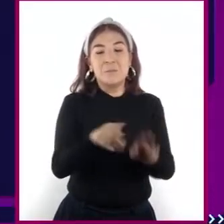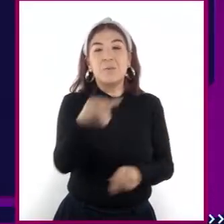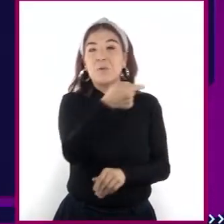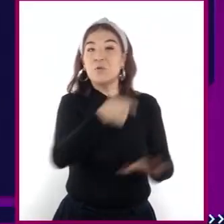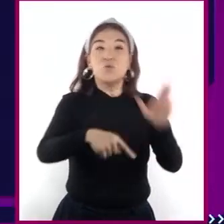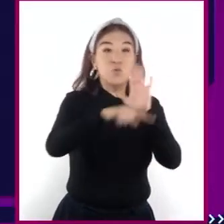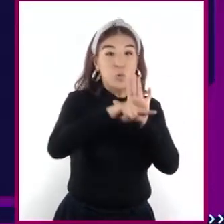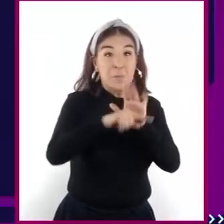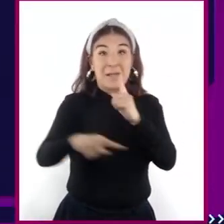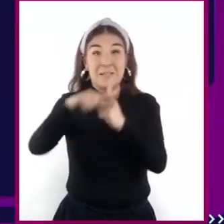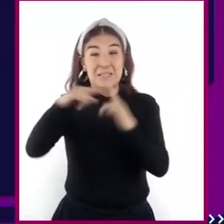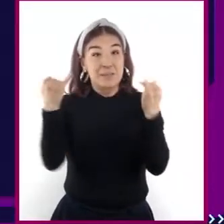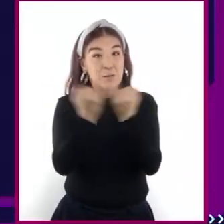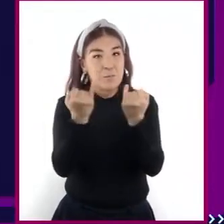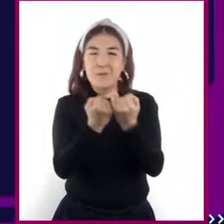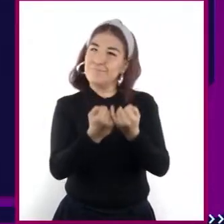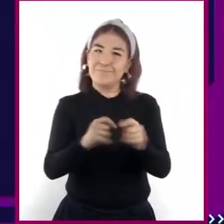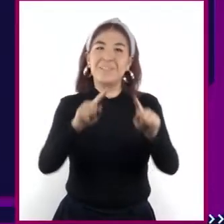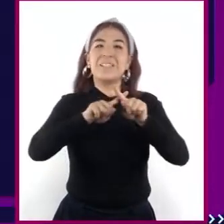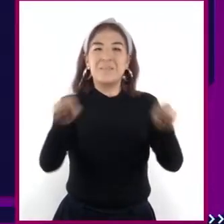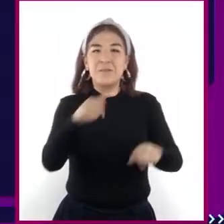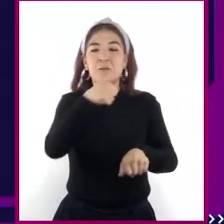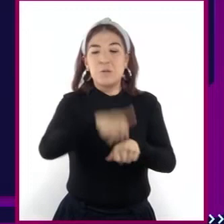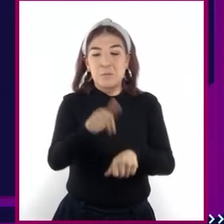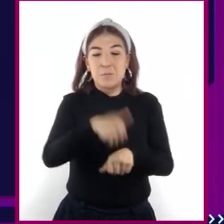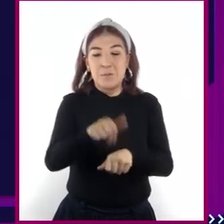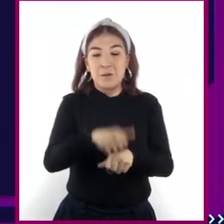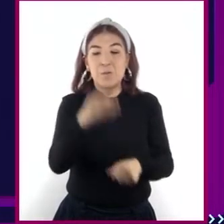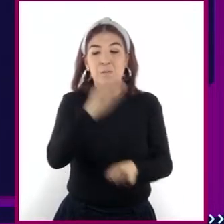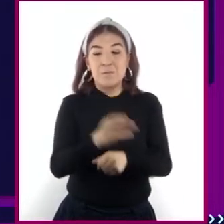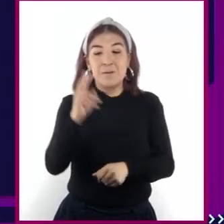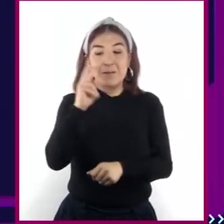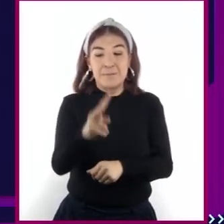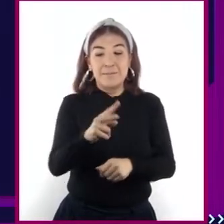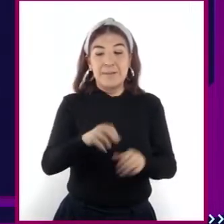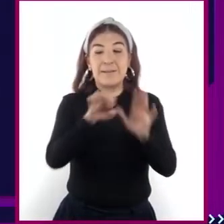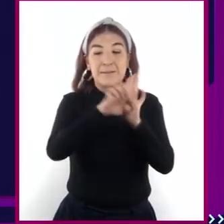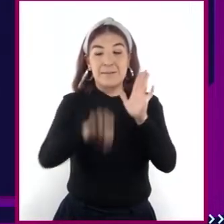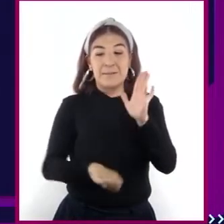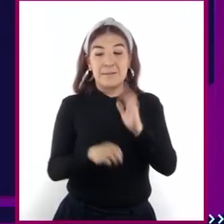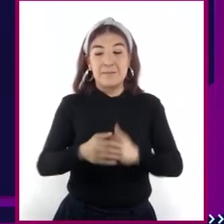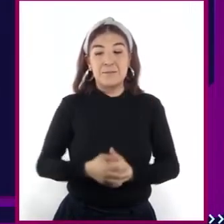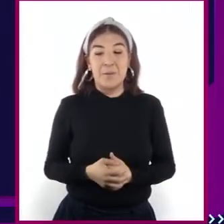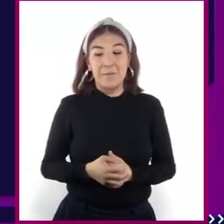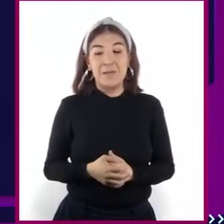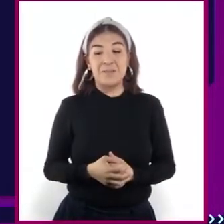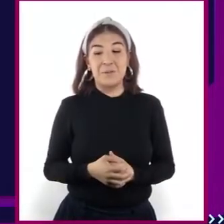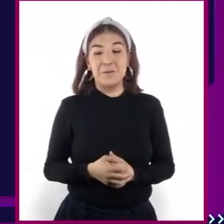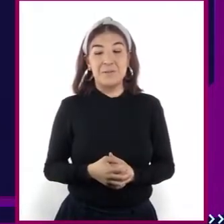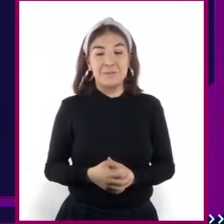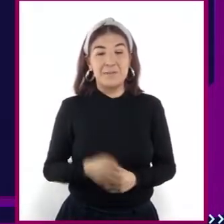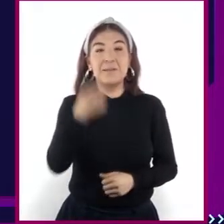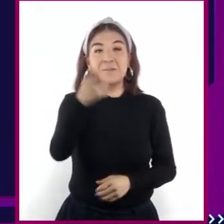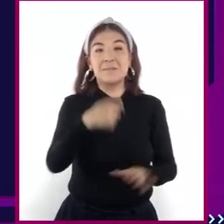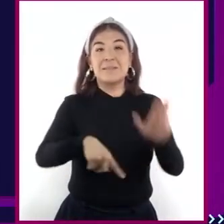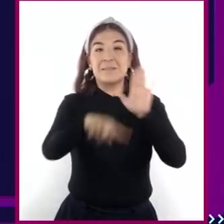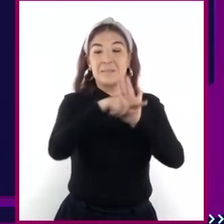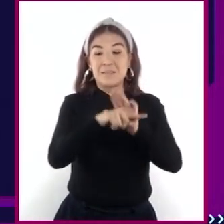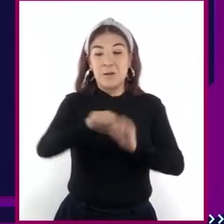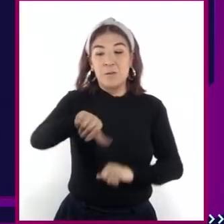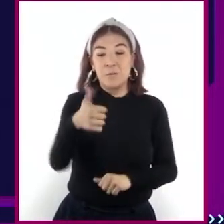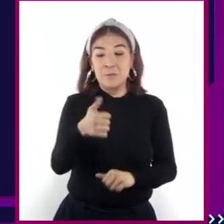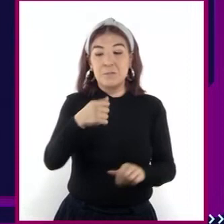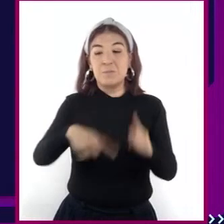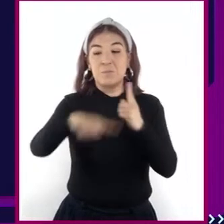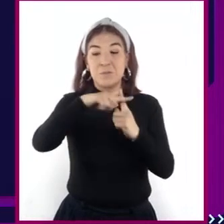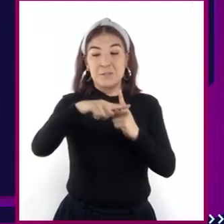sumar por el opuesto o inverso aditivo. Veamos algunos ejemplos. En la sustracción, 11 positivo